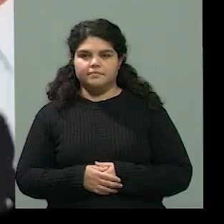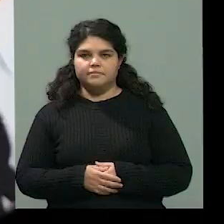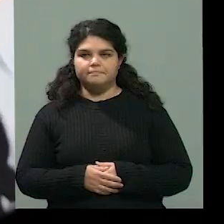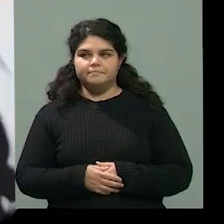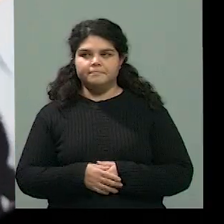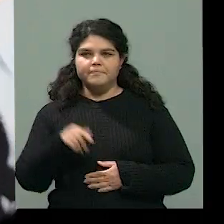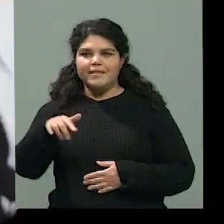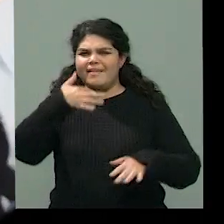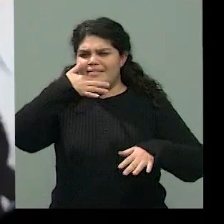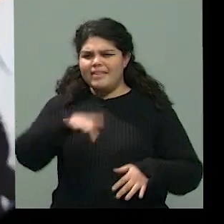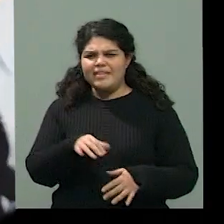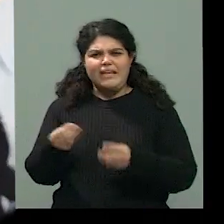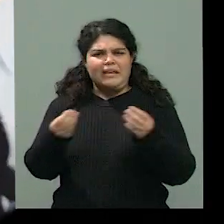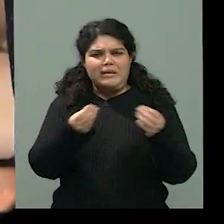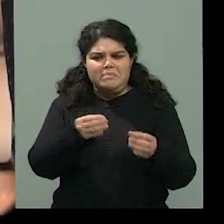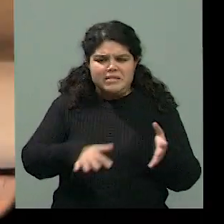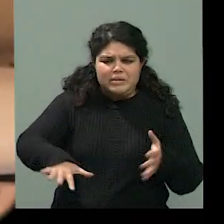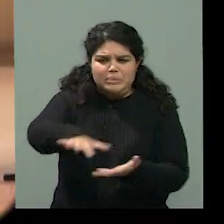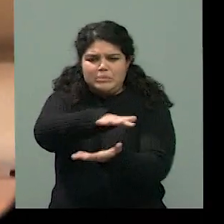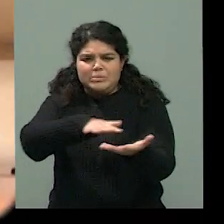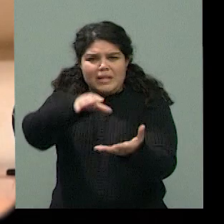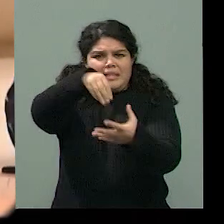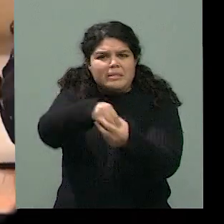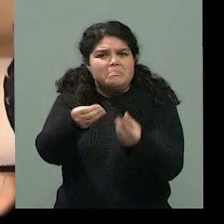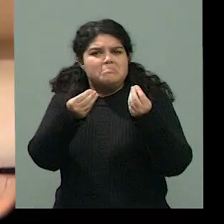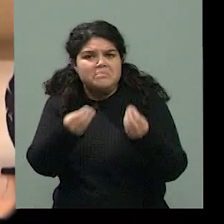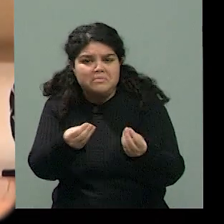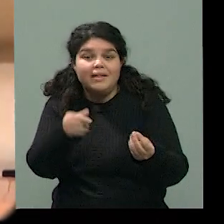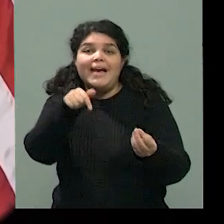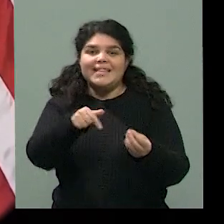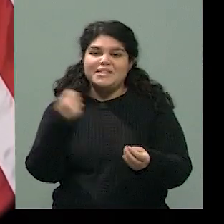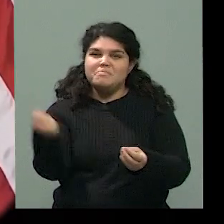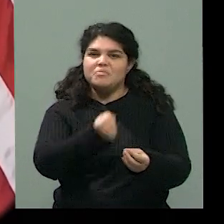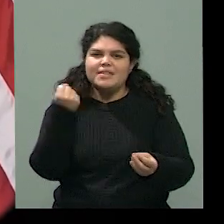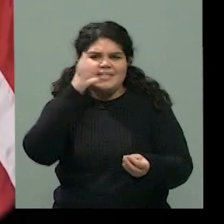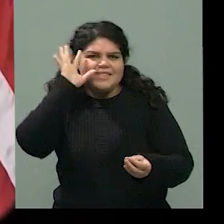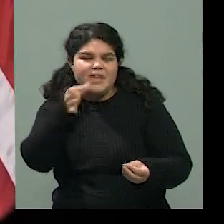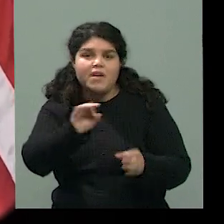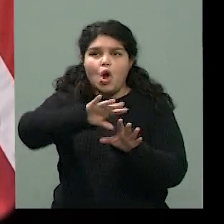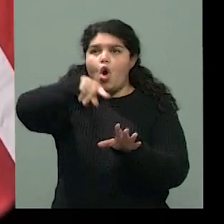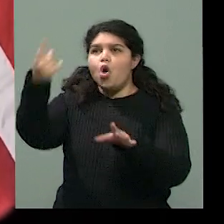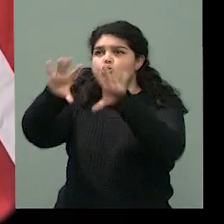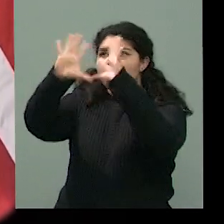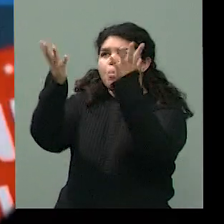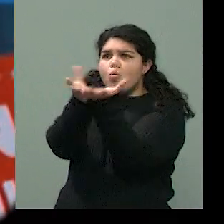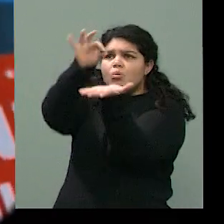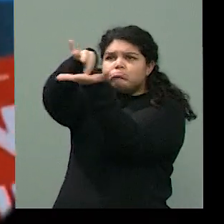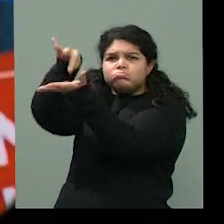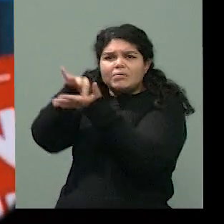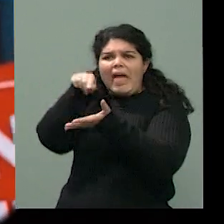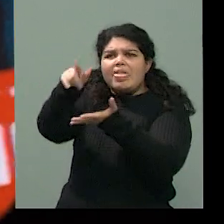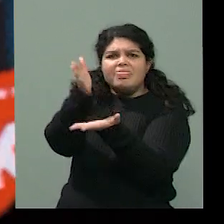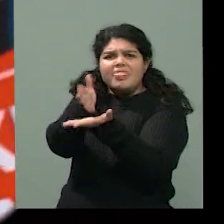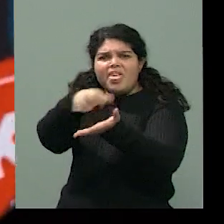Para entender lo que está ocurriendo en nuestra sociedad, es necesario saber cómo se llevan las diferencias en otras partes del mundo y otras